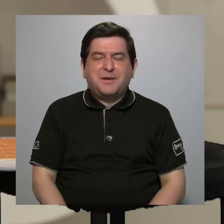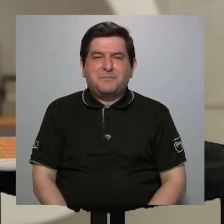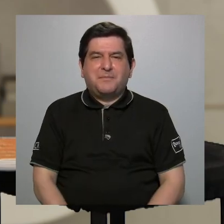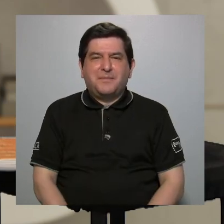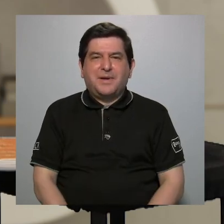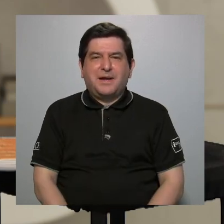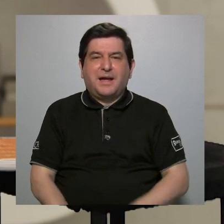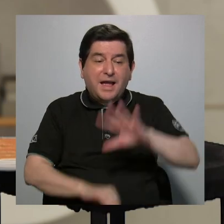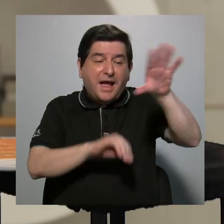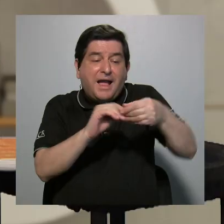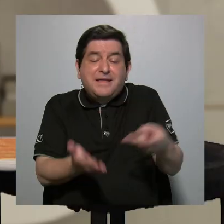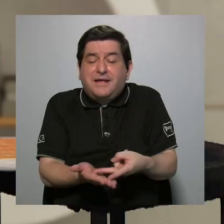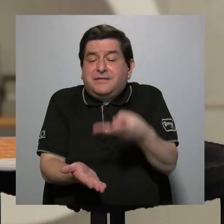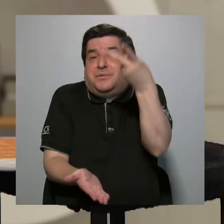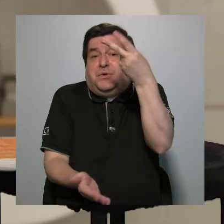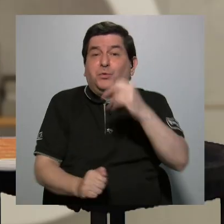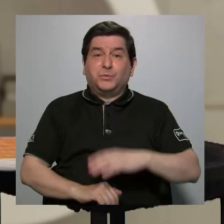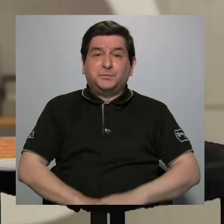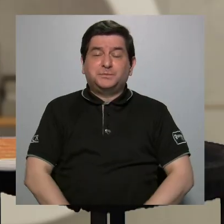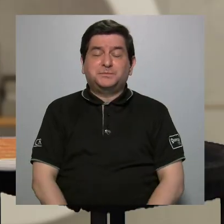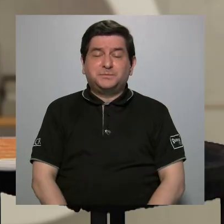plusvalía.